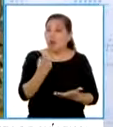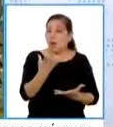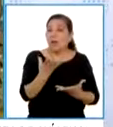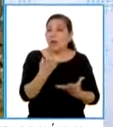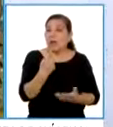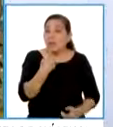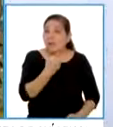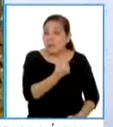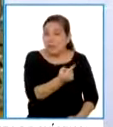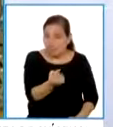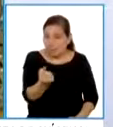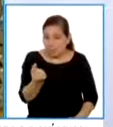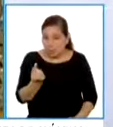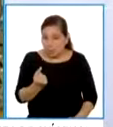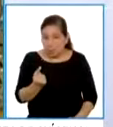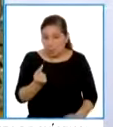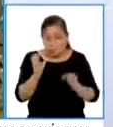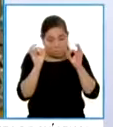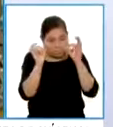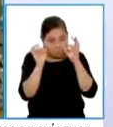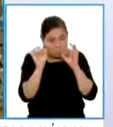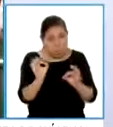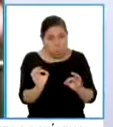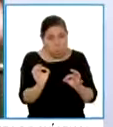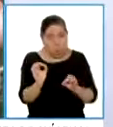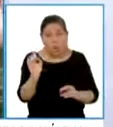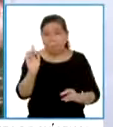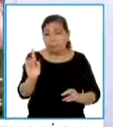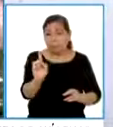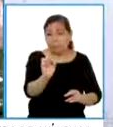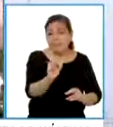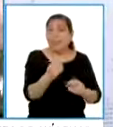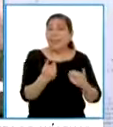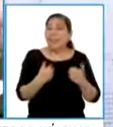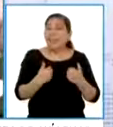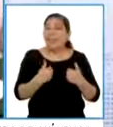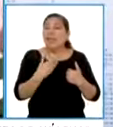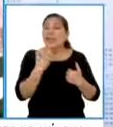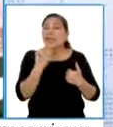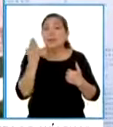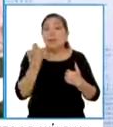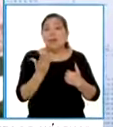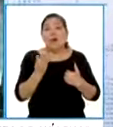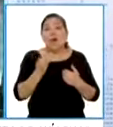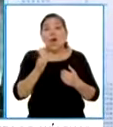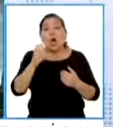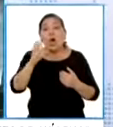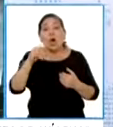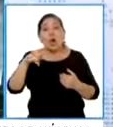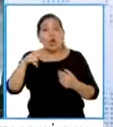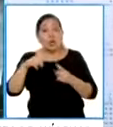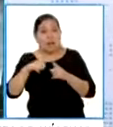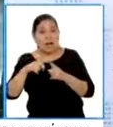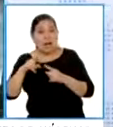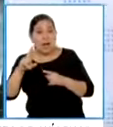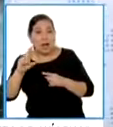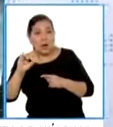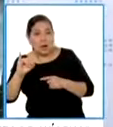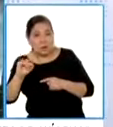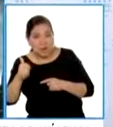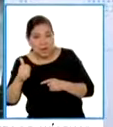la responsabilidad ya puntual, individualizada, tiene que determinarlo la Contraloría, los órganos de